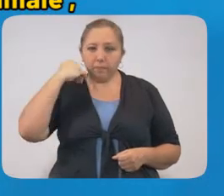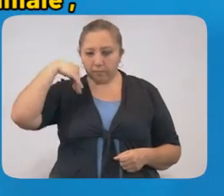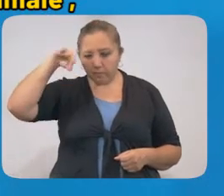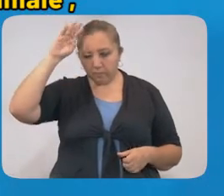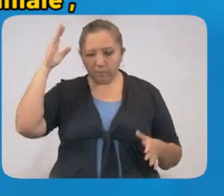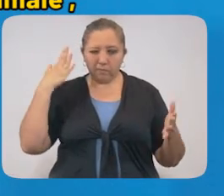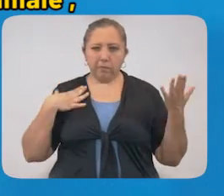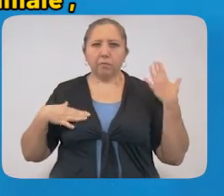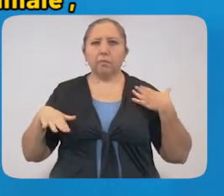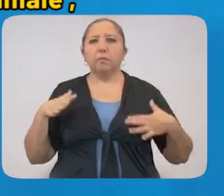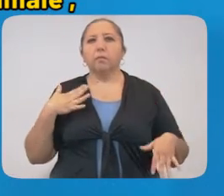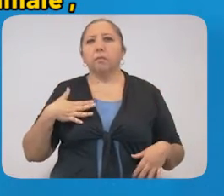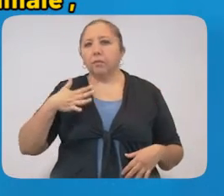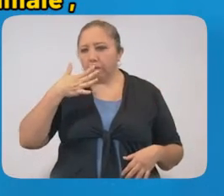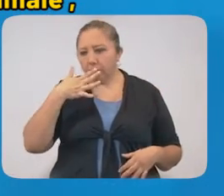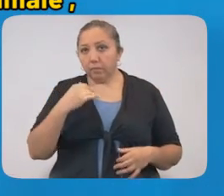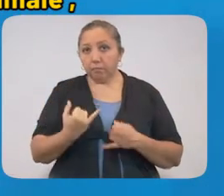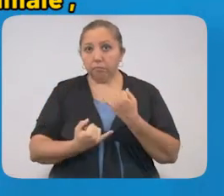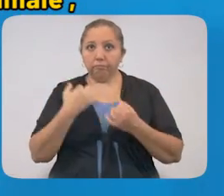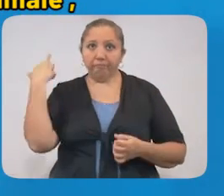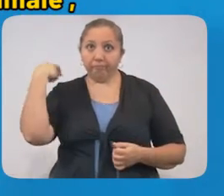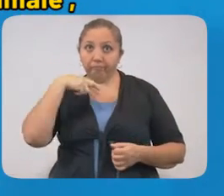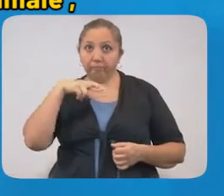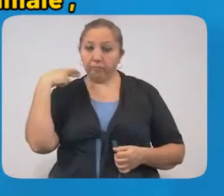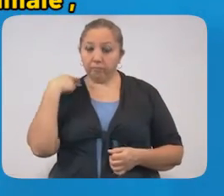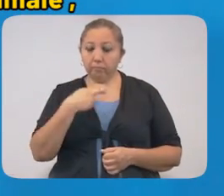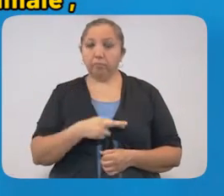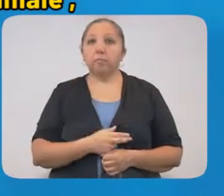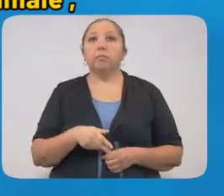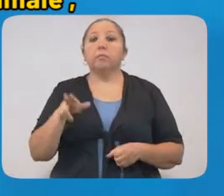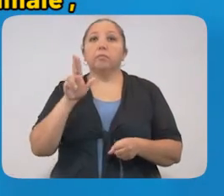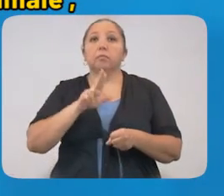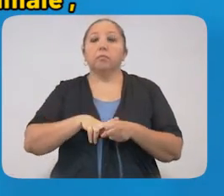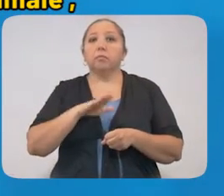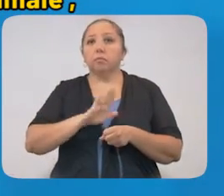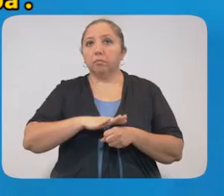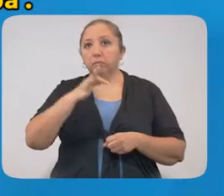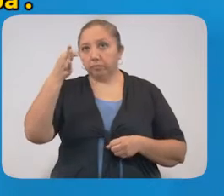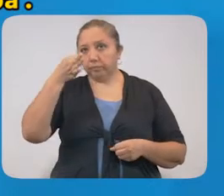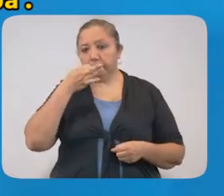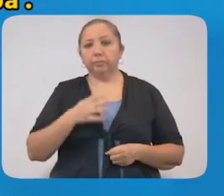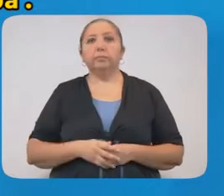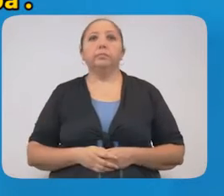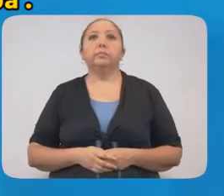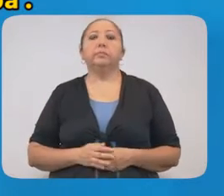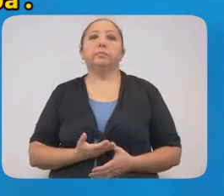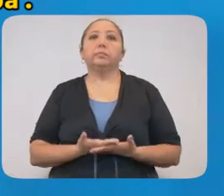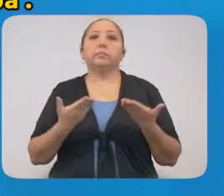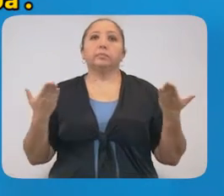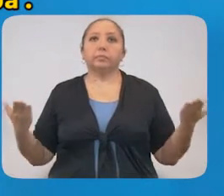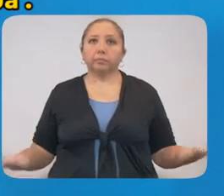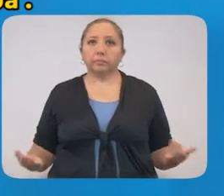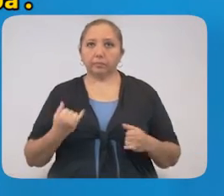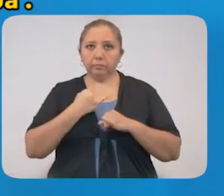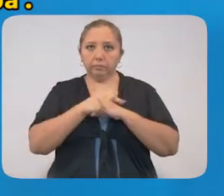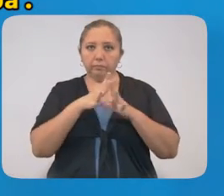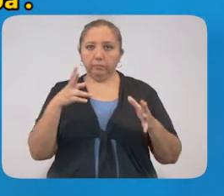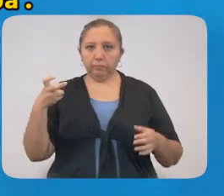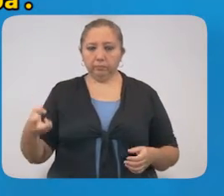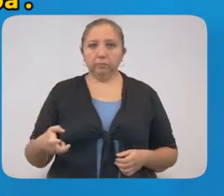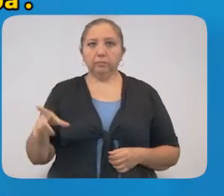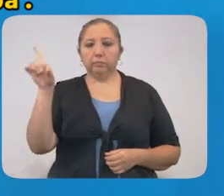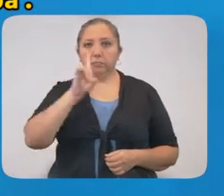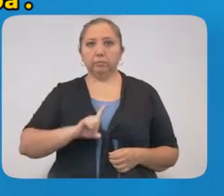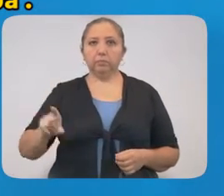fiebre, cansancio o tos seca, acudir de inmediato al centro de salud más cercano. A continuación, el parte médico de